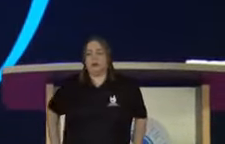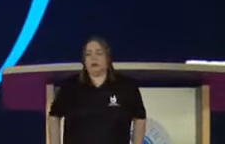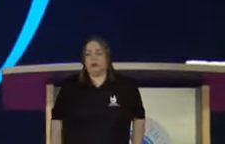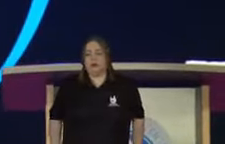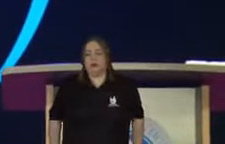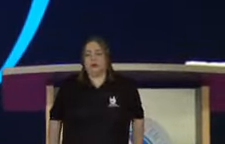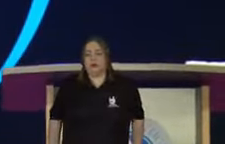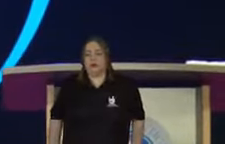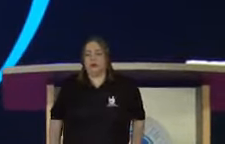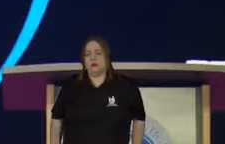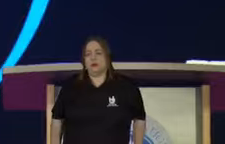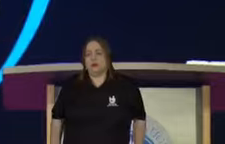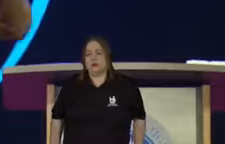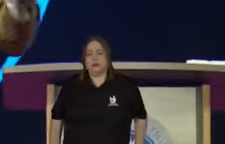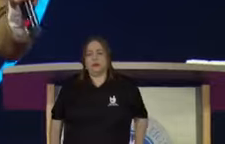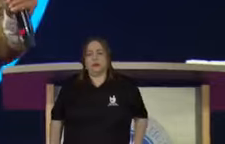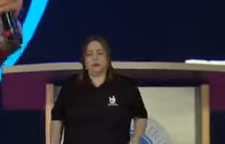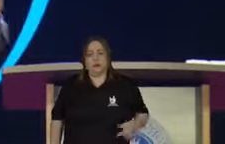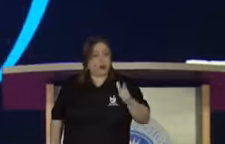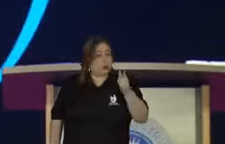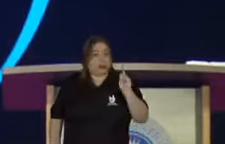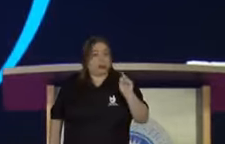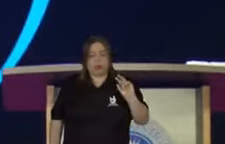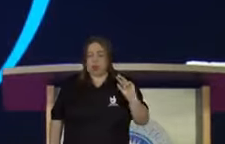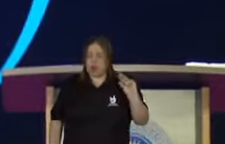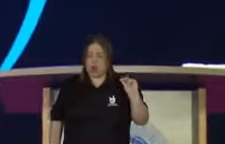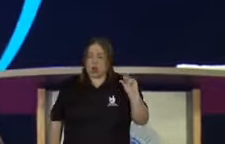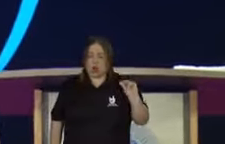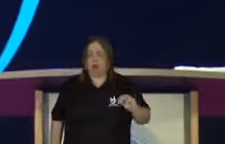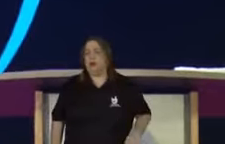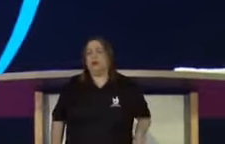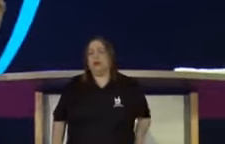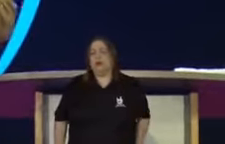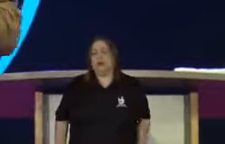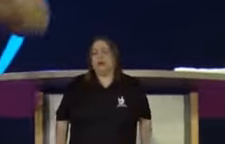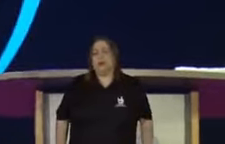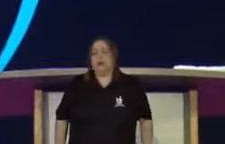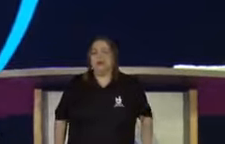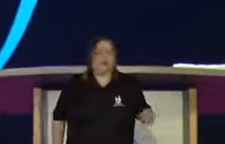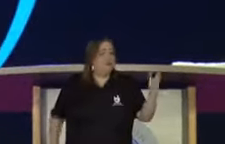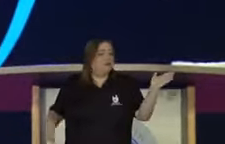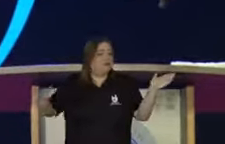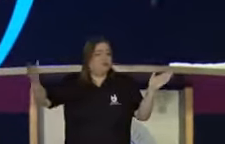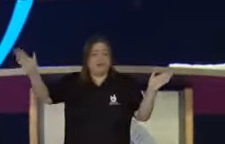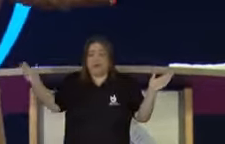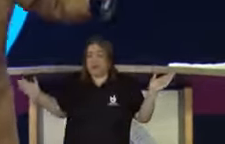Que los quema todo. Y después. Y después vuelvo y me cuelgo otra vez.